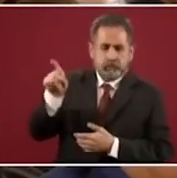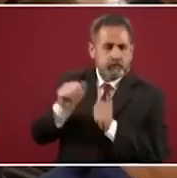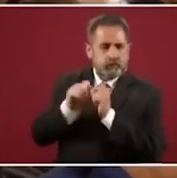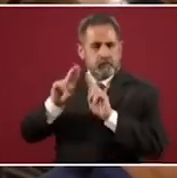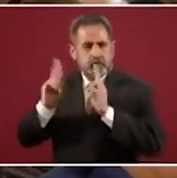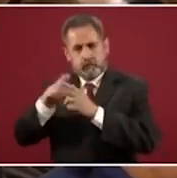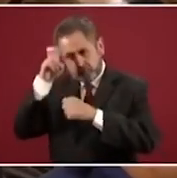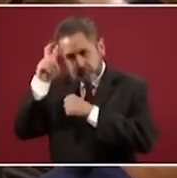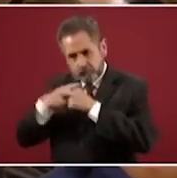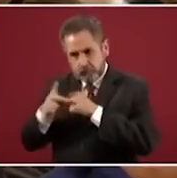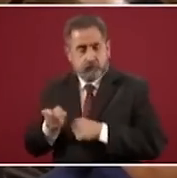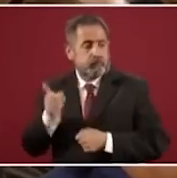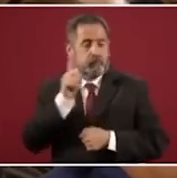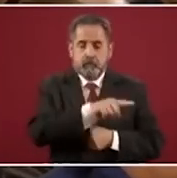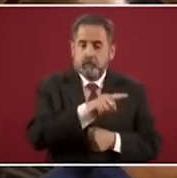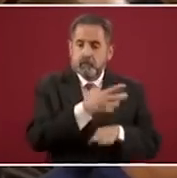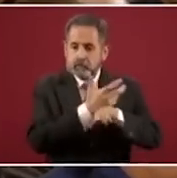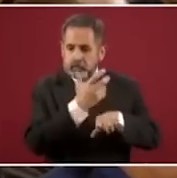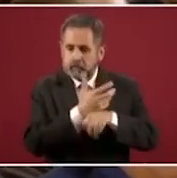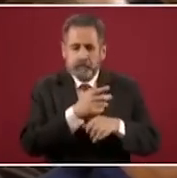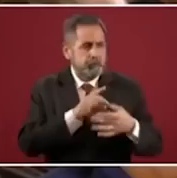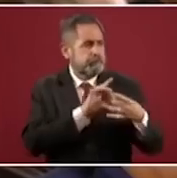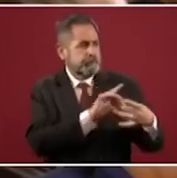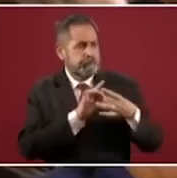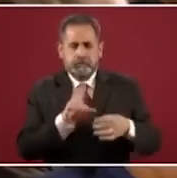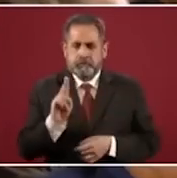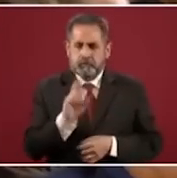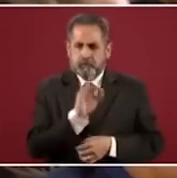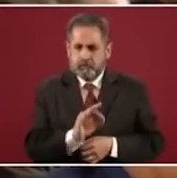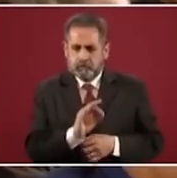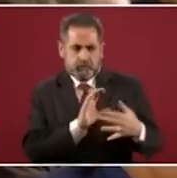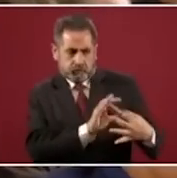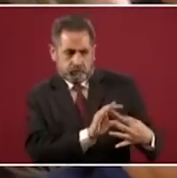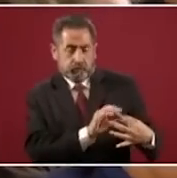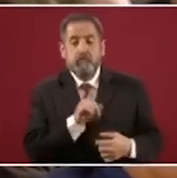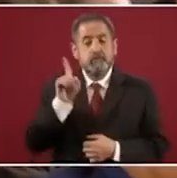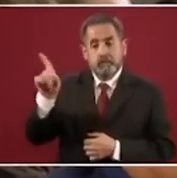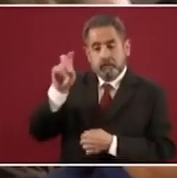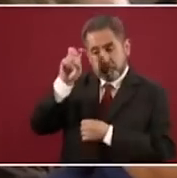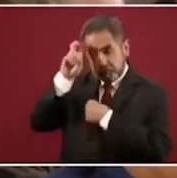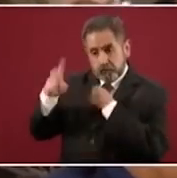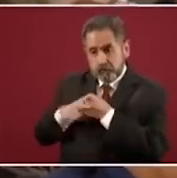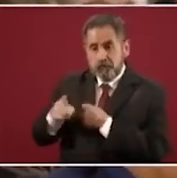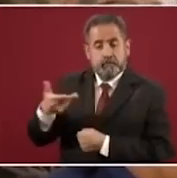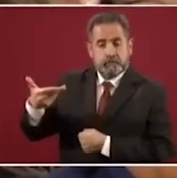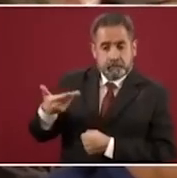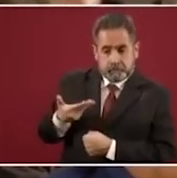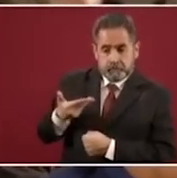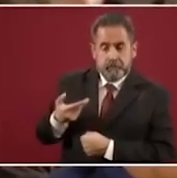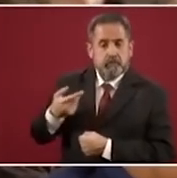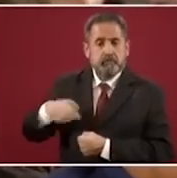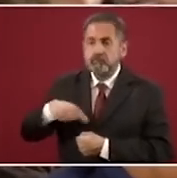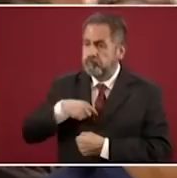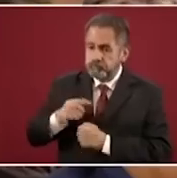intercambio comercial con Estados Unidos de 80% más o menos, y la Unión Europea está pidiendo que